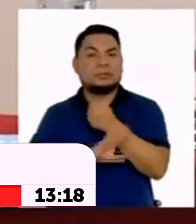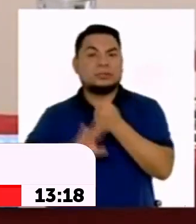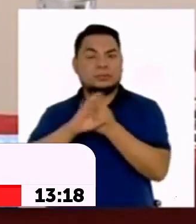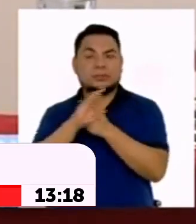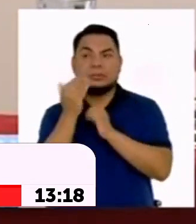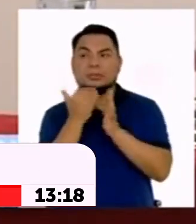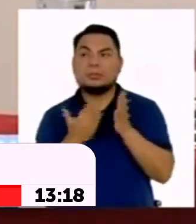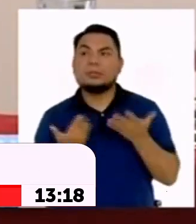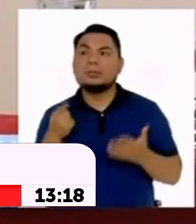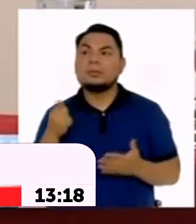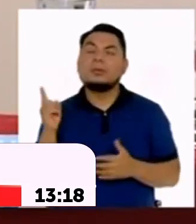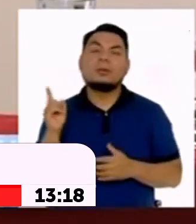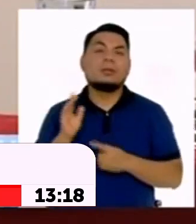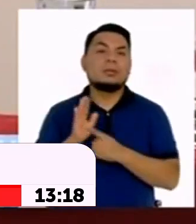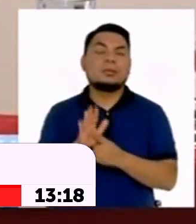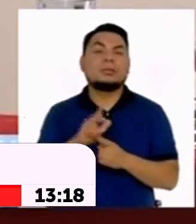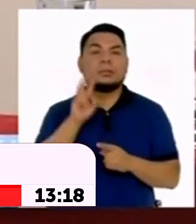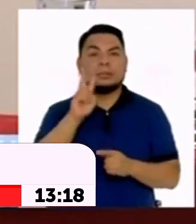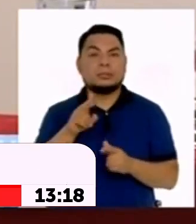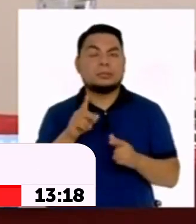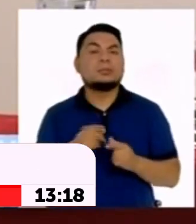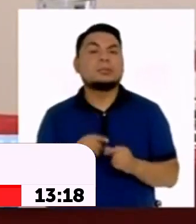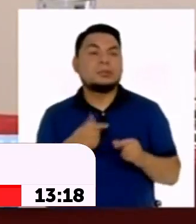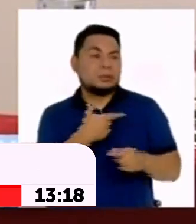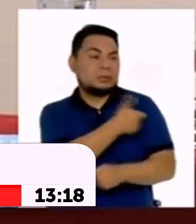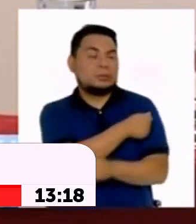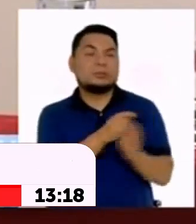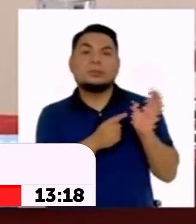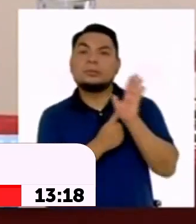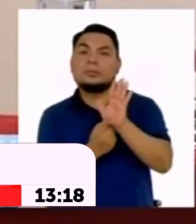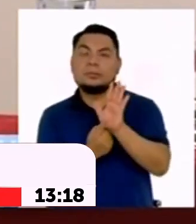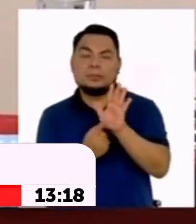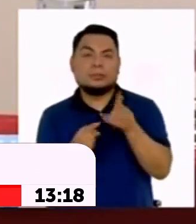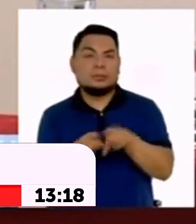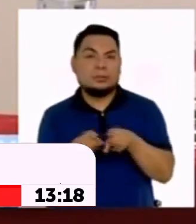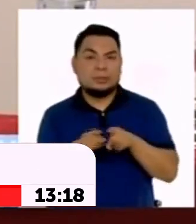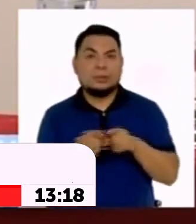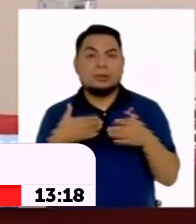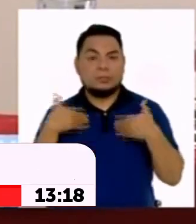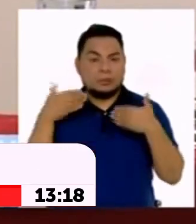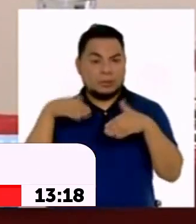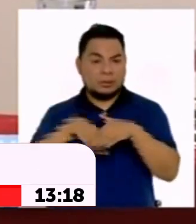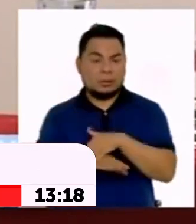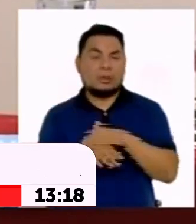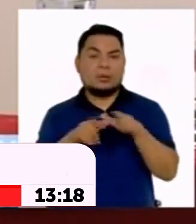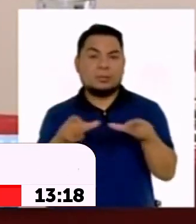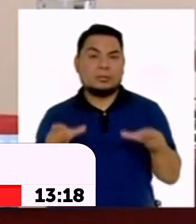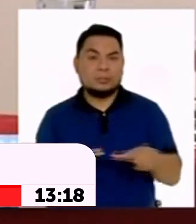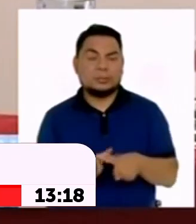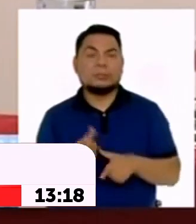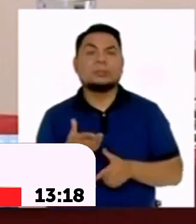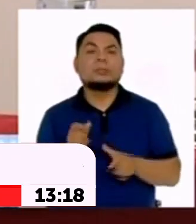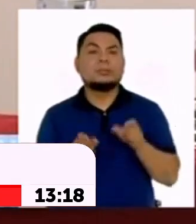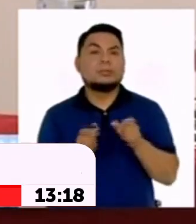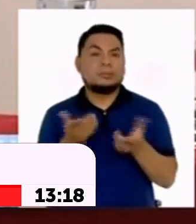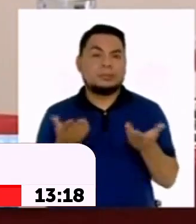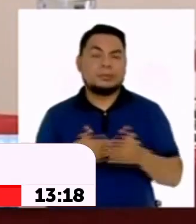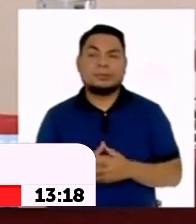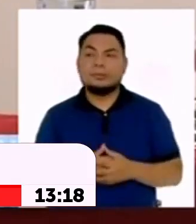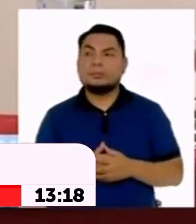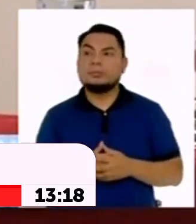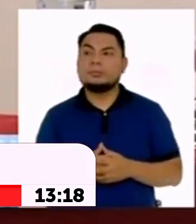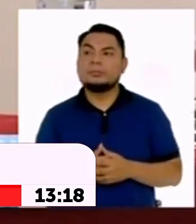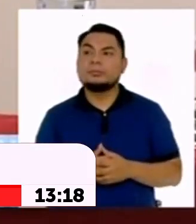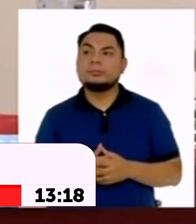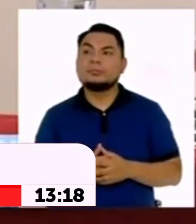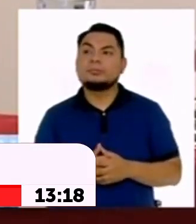como la presentación del doble carné de vacunación para tener acceso a estos espacios públicos. En